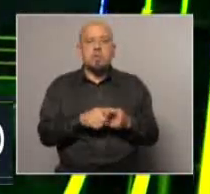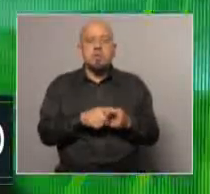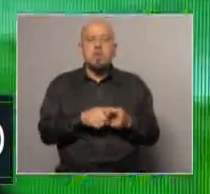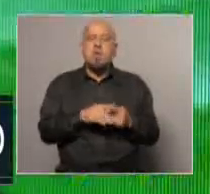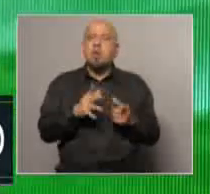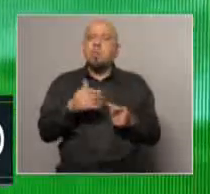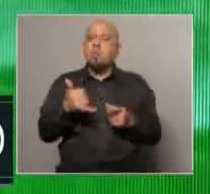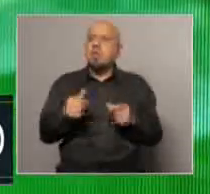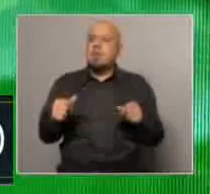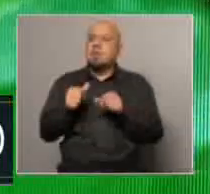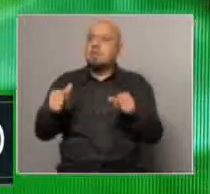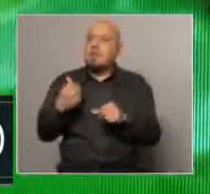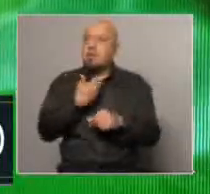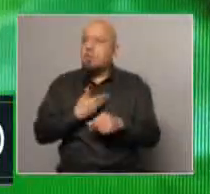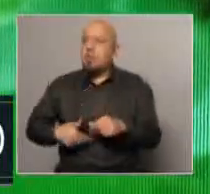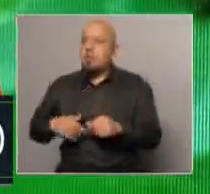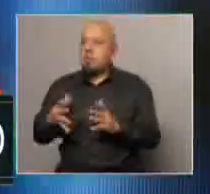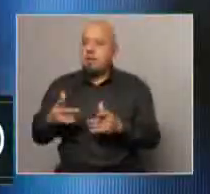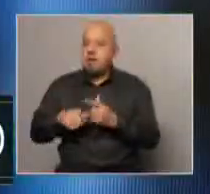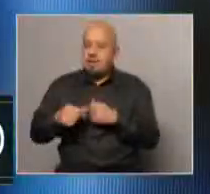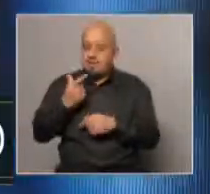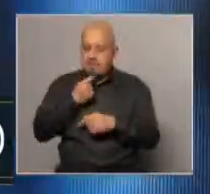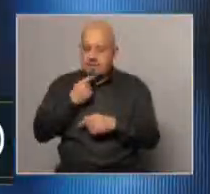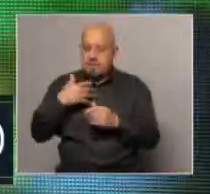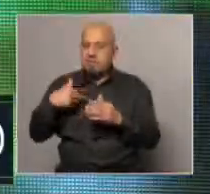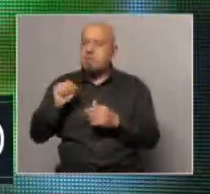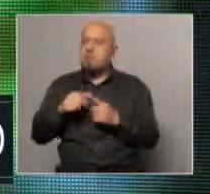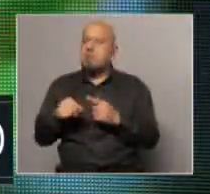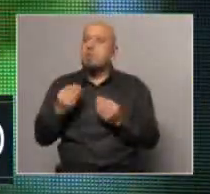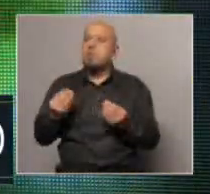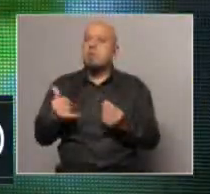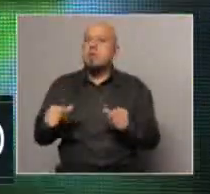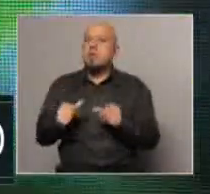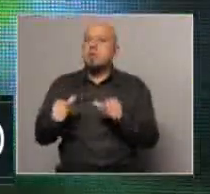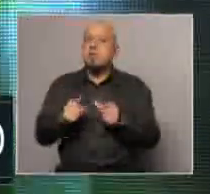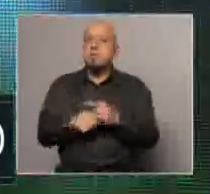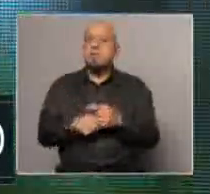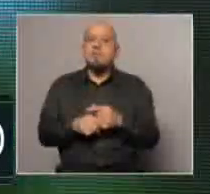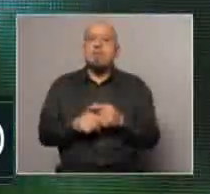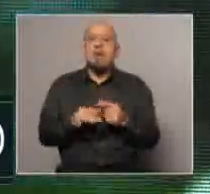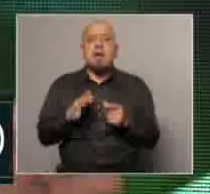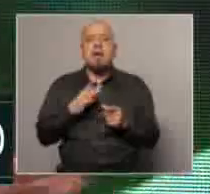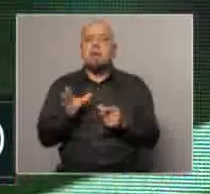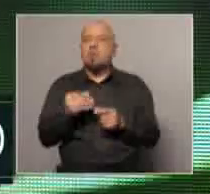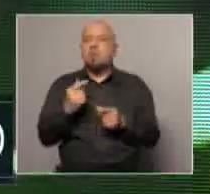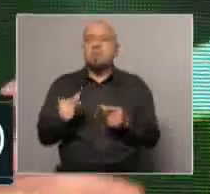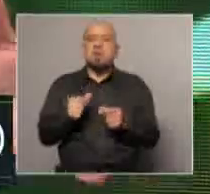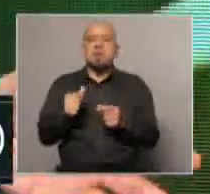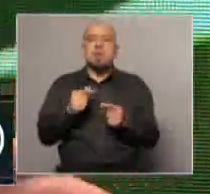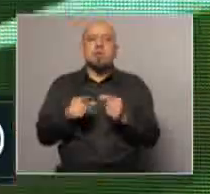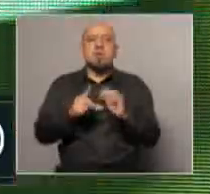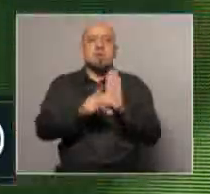el gobierno facilitar de alguna manera esta operativa en la exportación del cannabis? Yo creo que tenemos todo para hacerlo, ¿no? Está, vuelvo, la